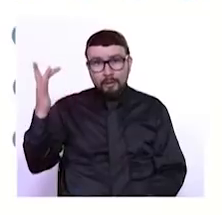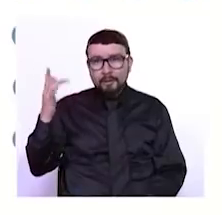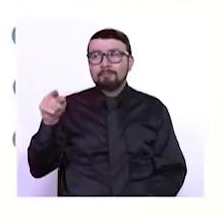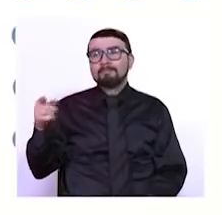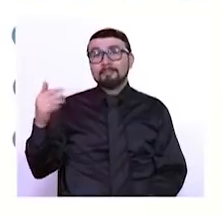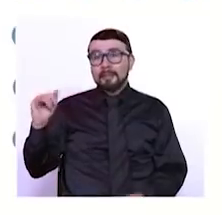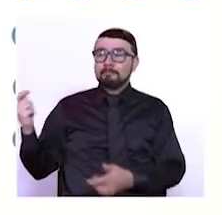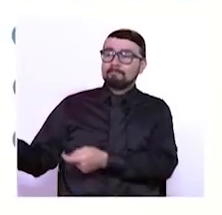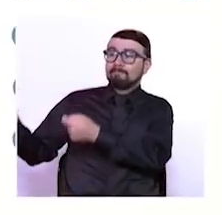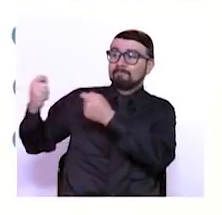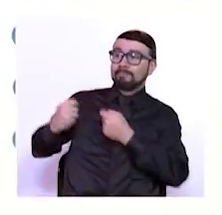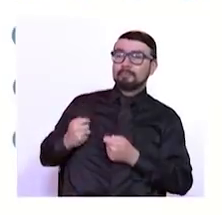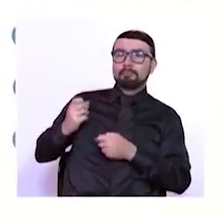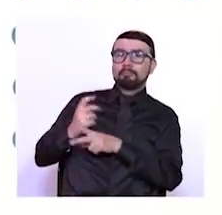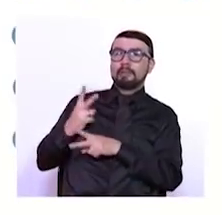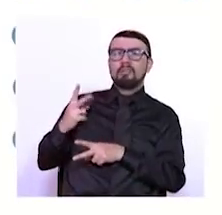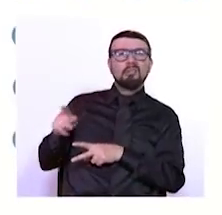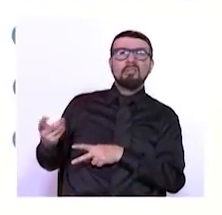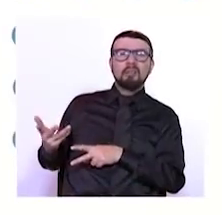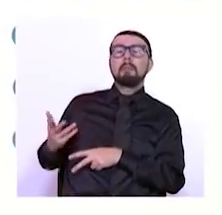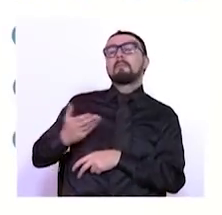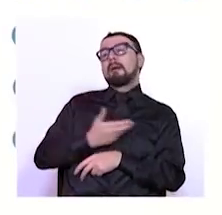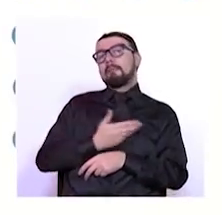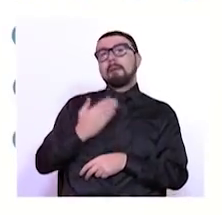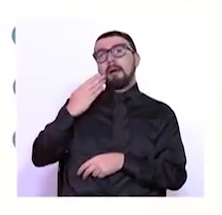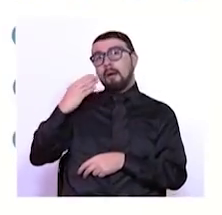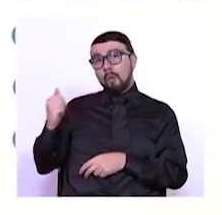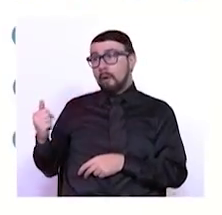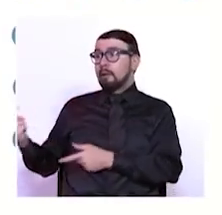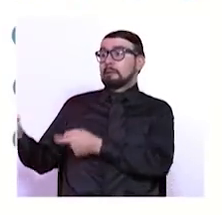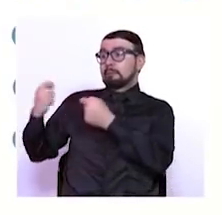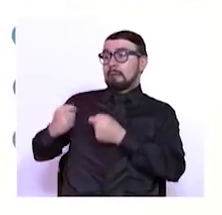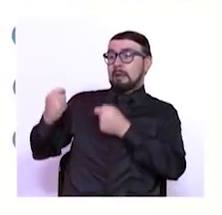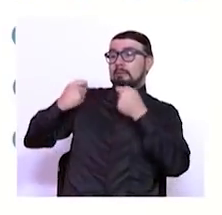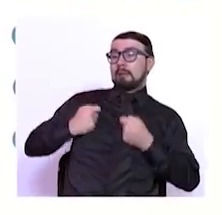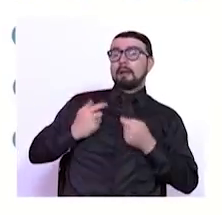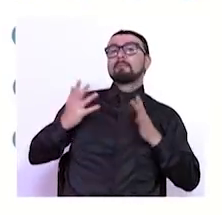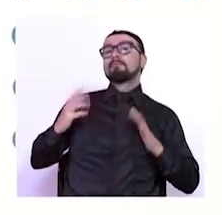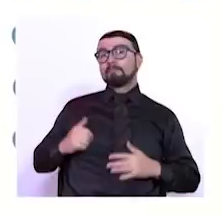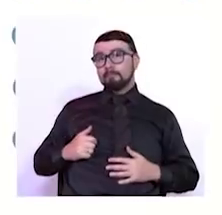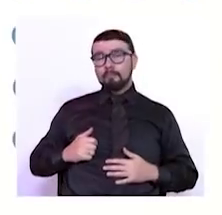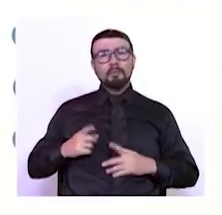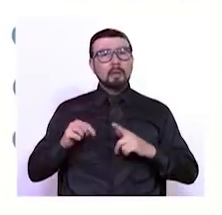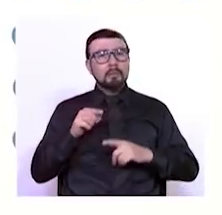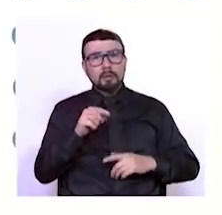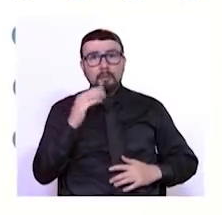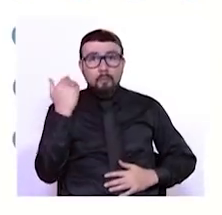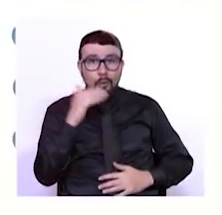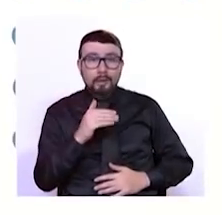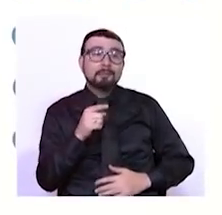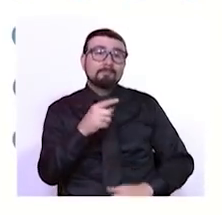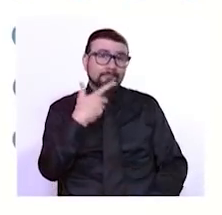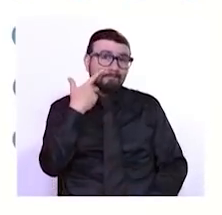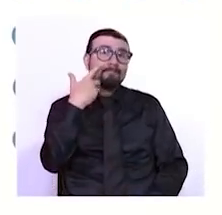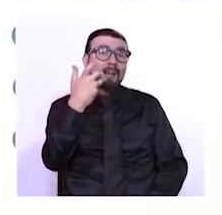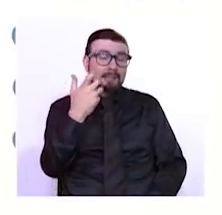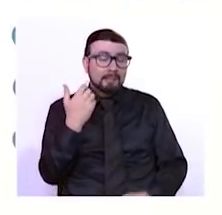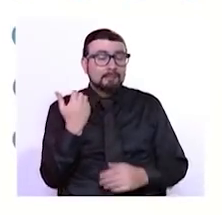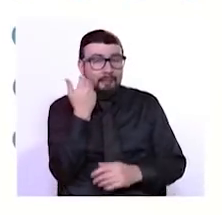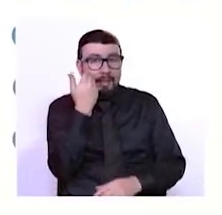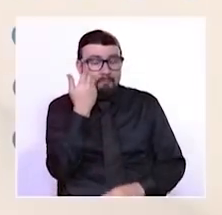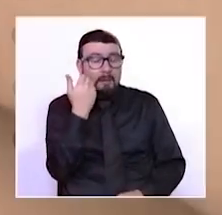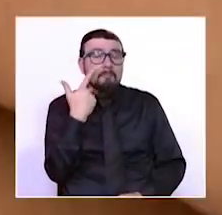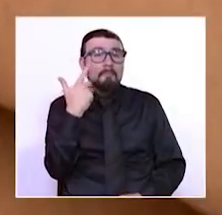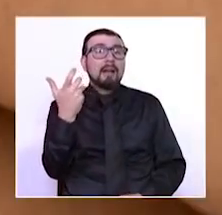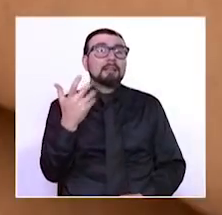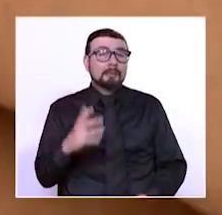primer factor de riesgo. Y el segundo, el género femenino. Las damas,